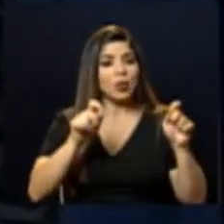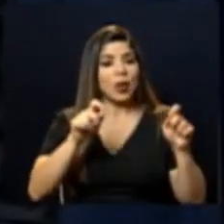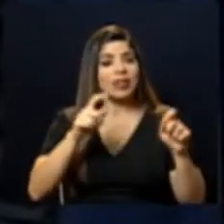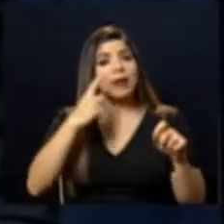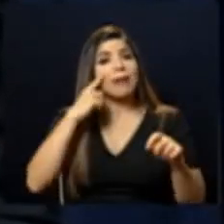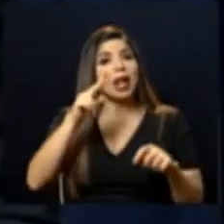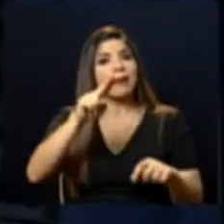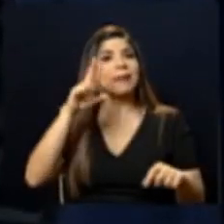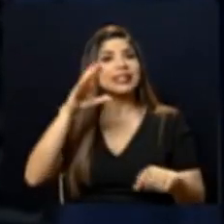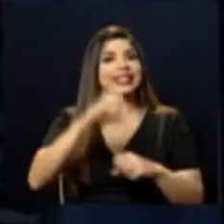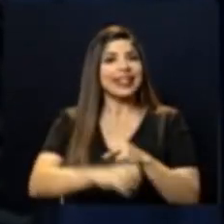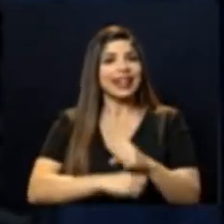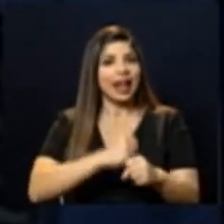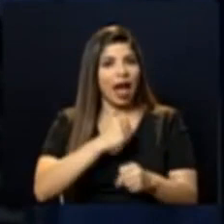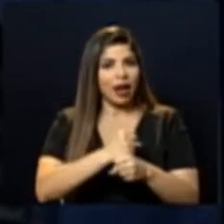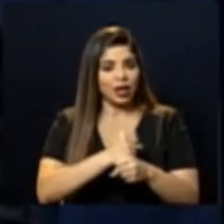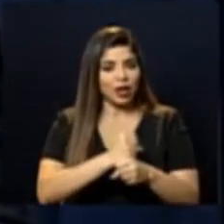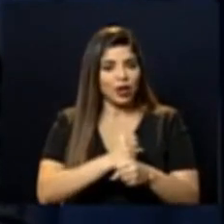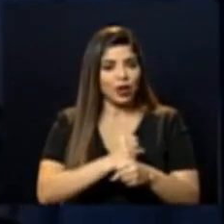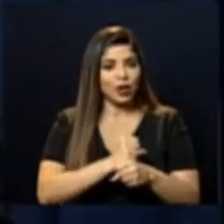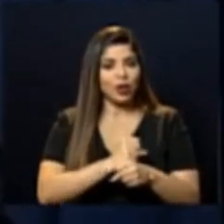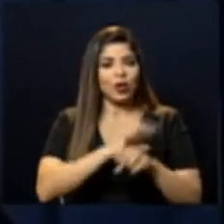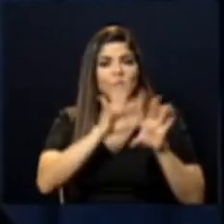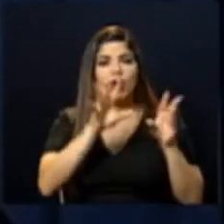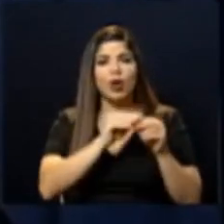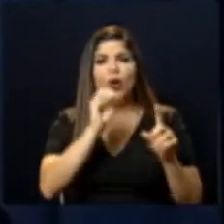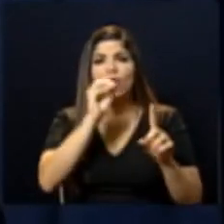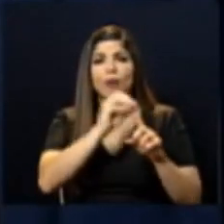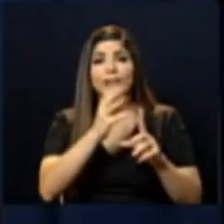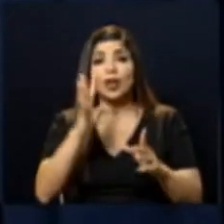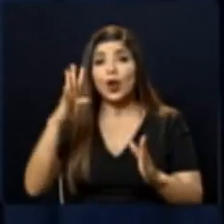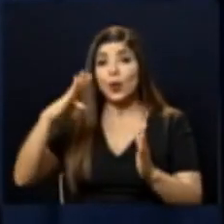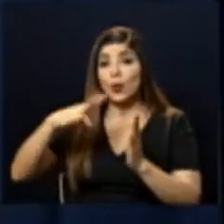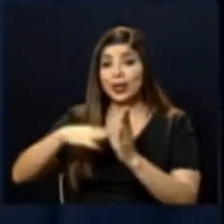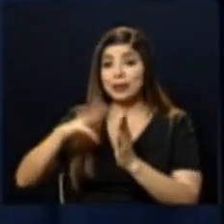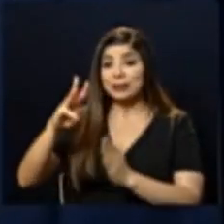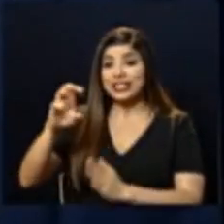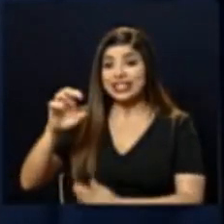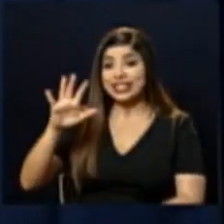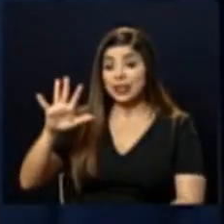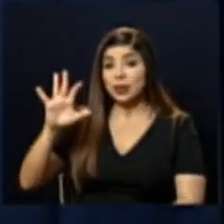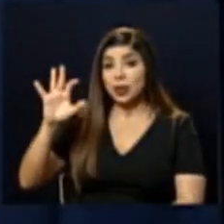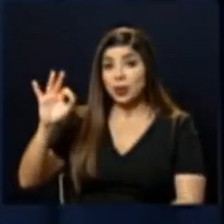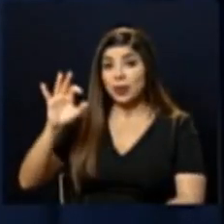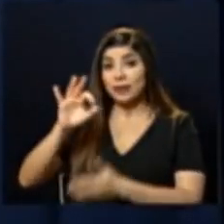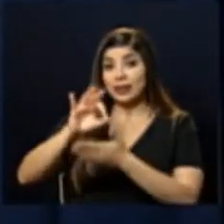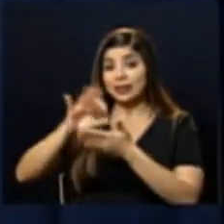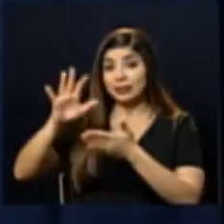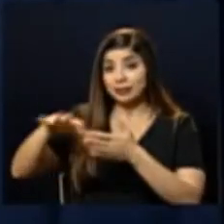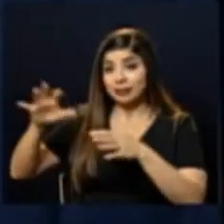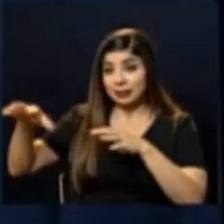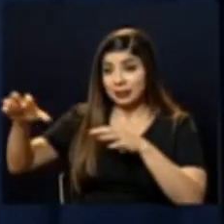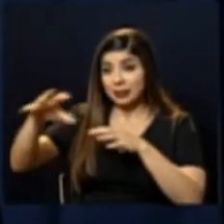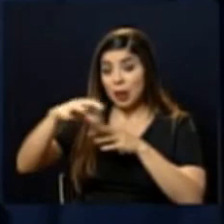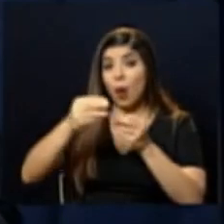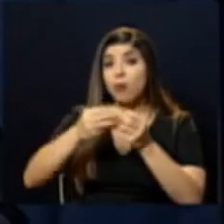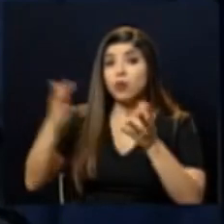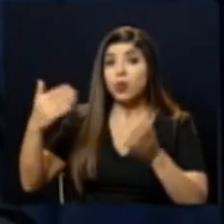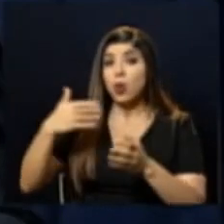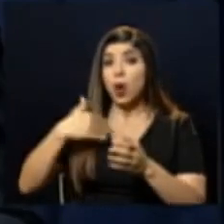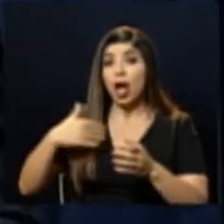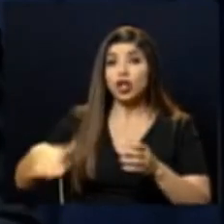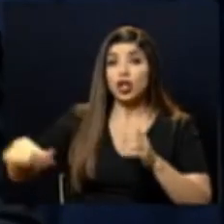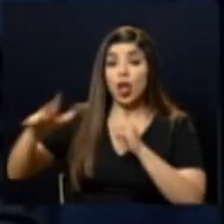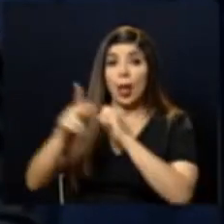Bicentenario. Su objetivo es conectar los 4,659 centros educativos públicos del